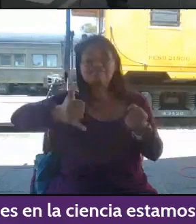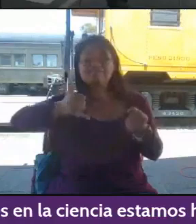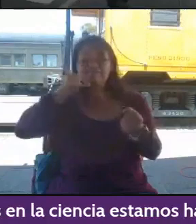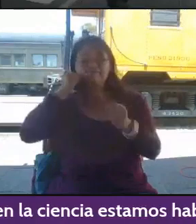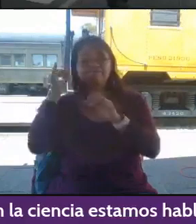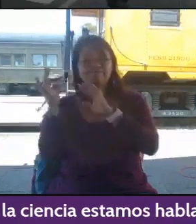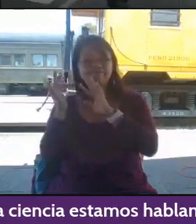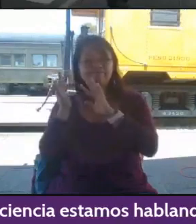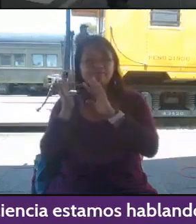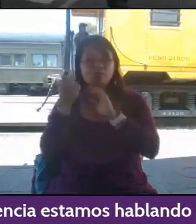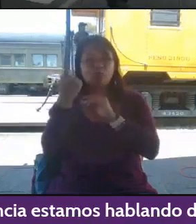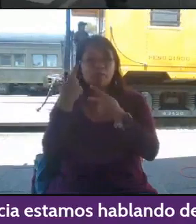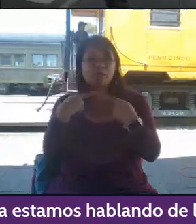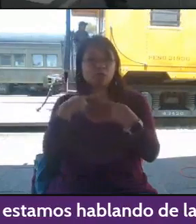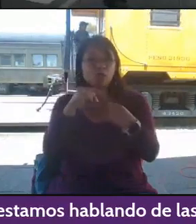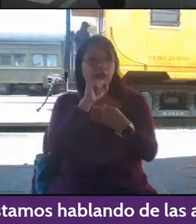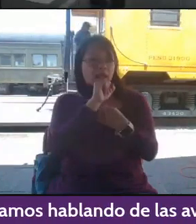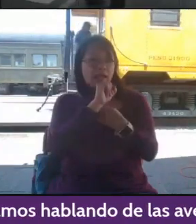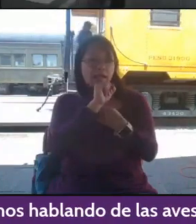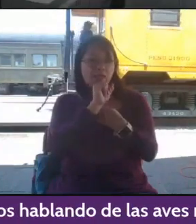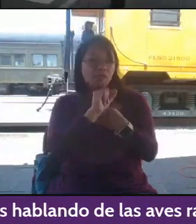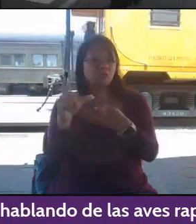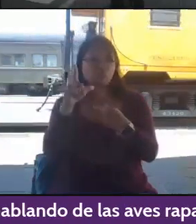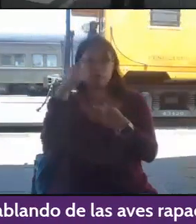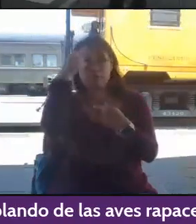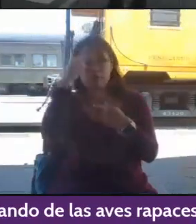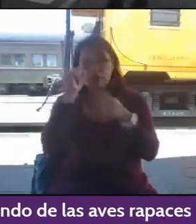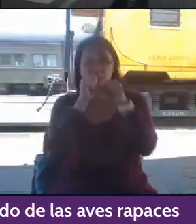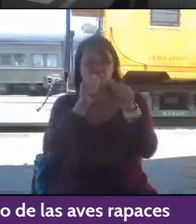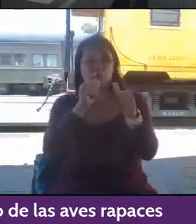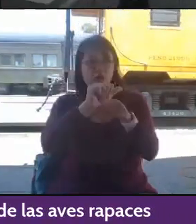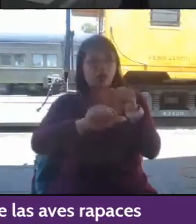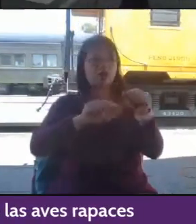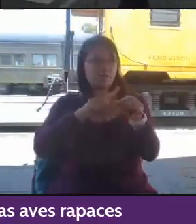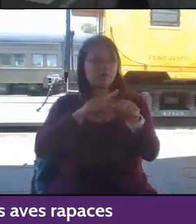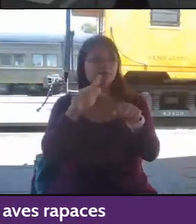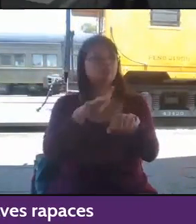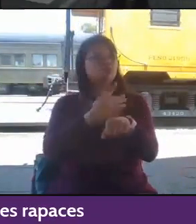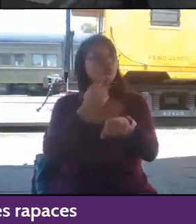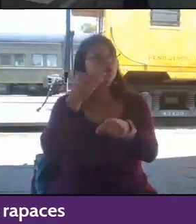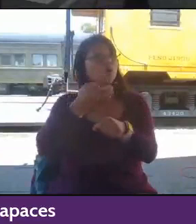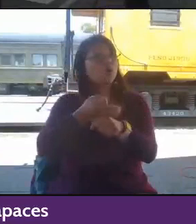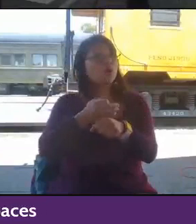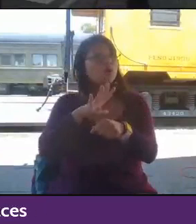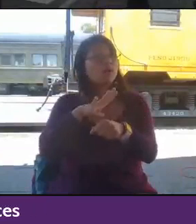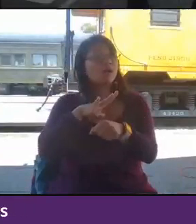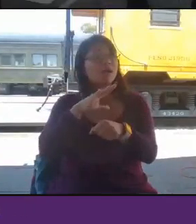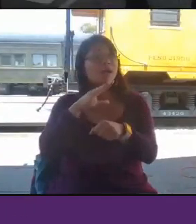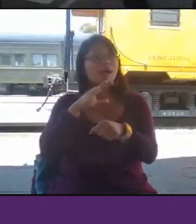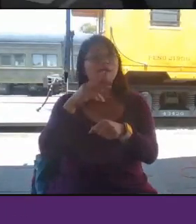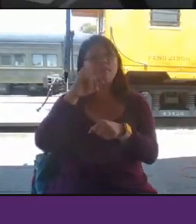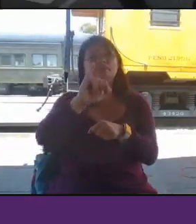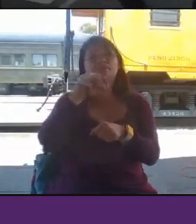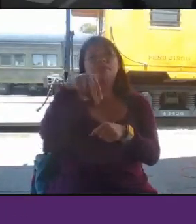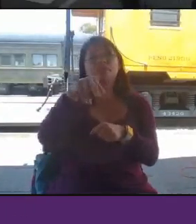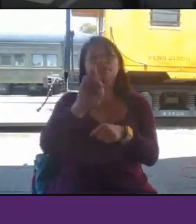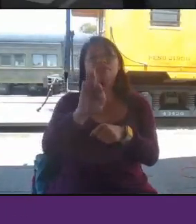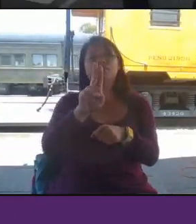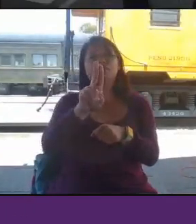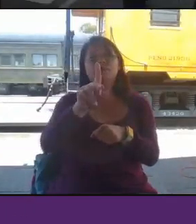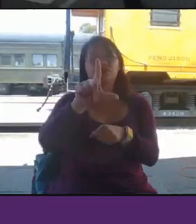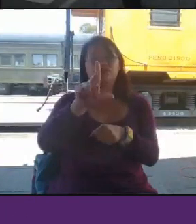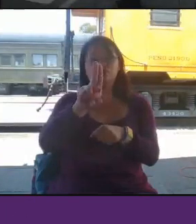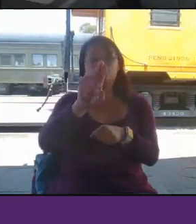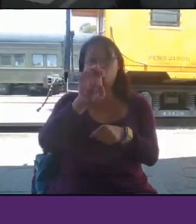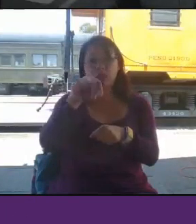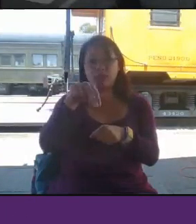dedique y que sepa de animales. ¿Por qué? Por ejemplo, ahorita tenemos el problema de la influenza aviar. En varios lugares de América, ya llegó hasta